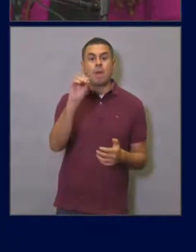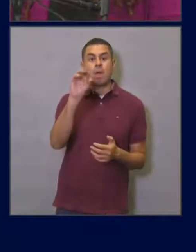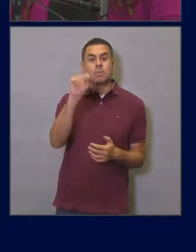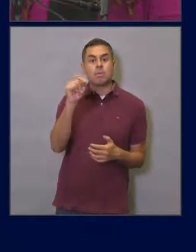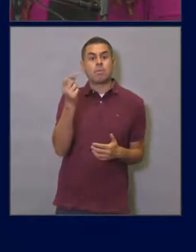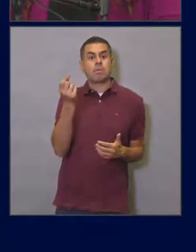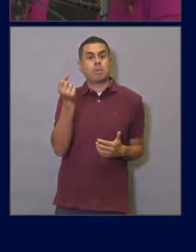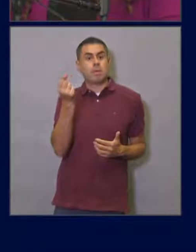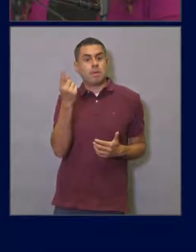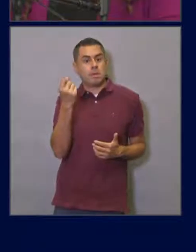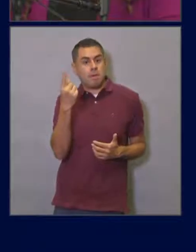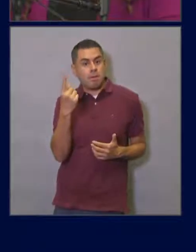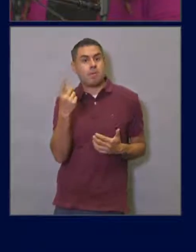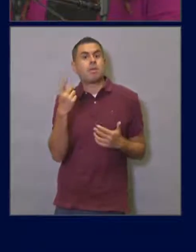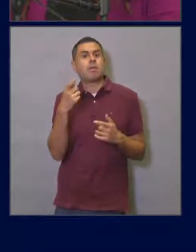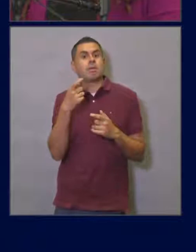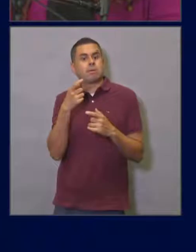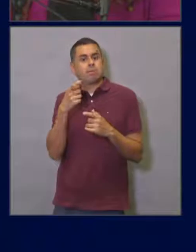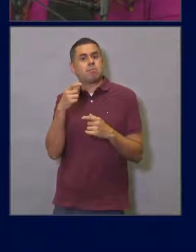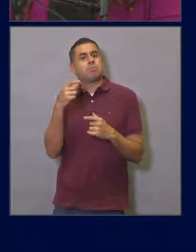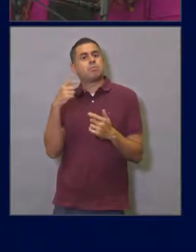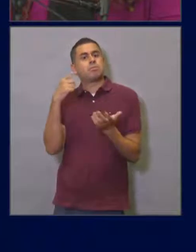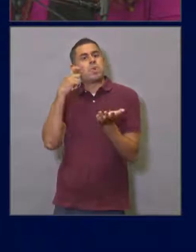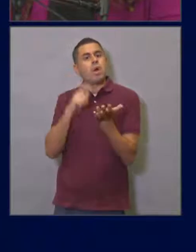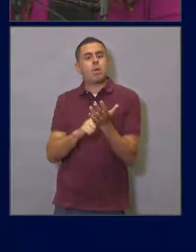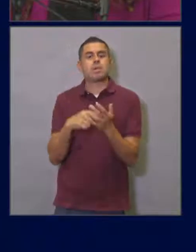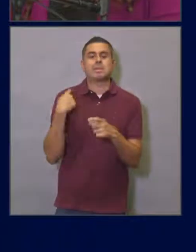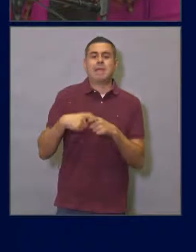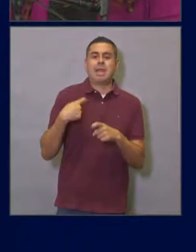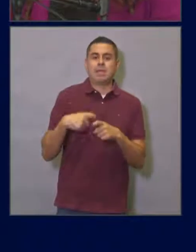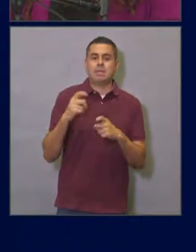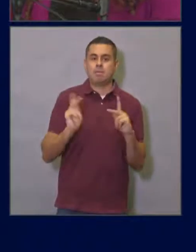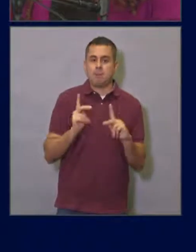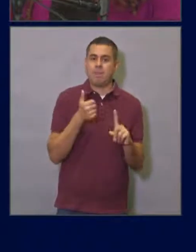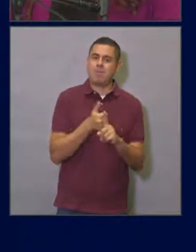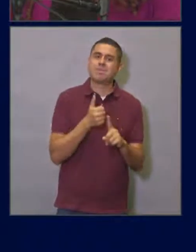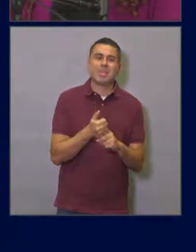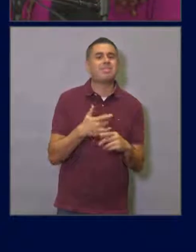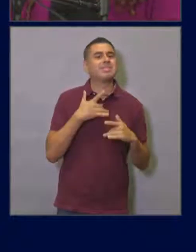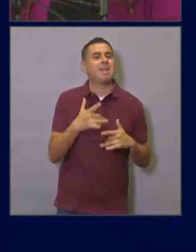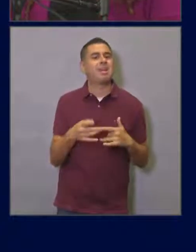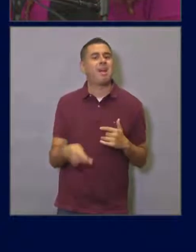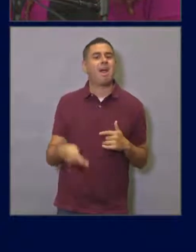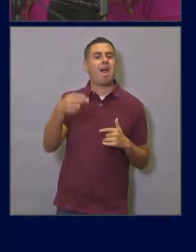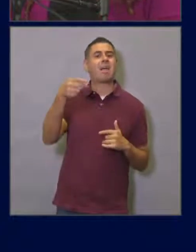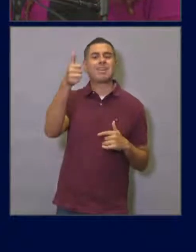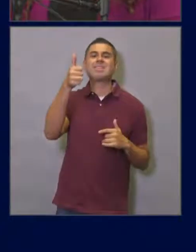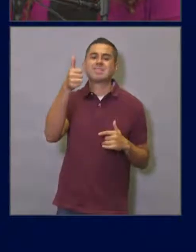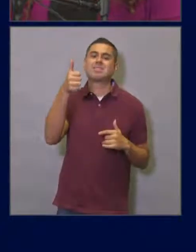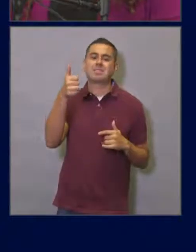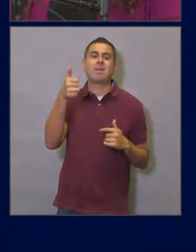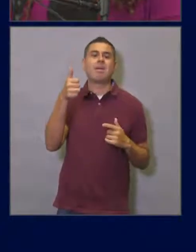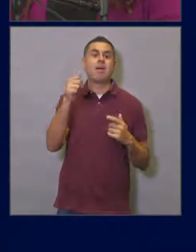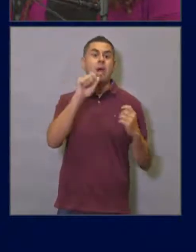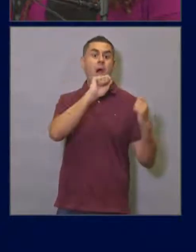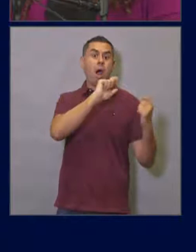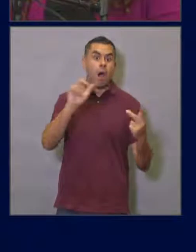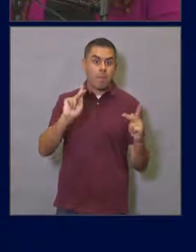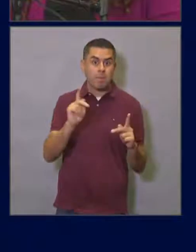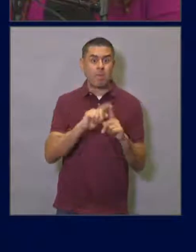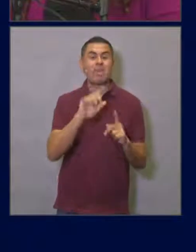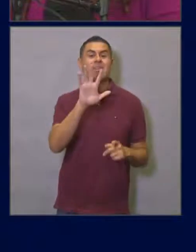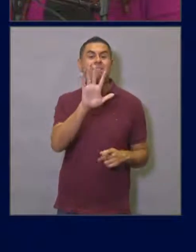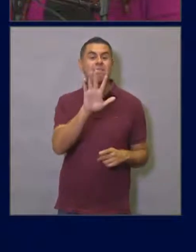casos entre los residentes latinos continúa siendo más alta que la de los otros grupos y actualmente es de